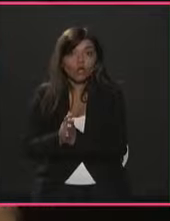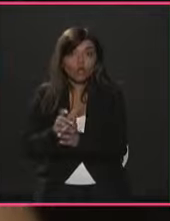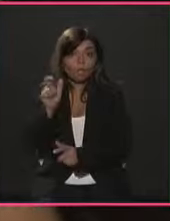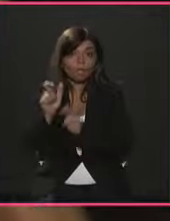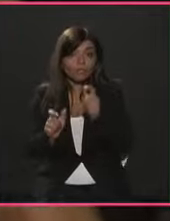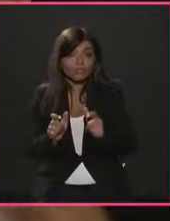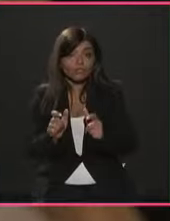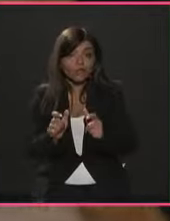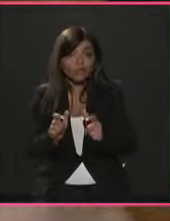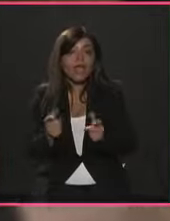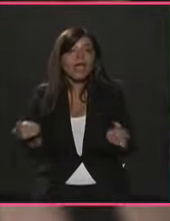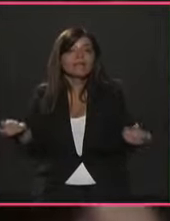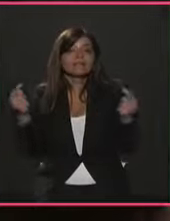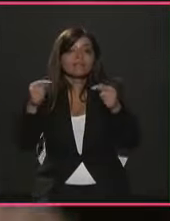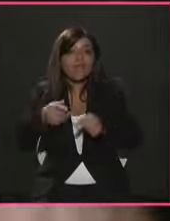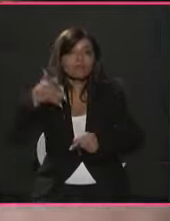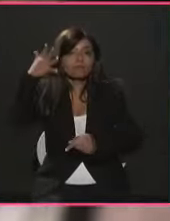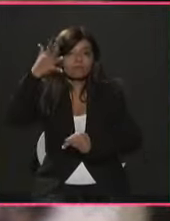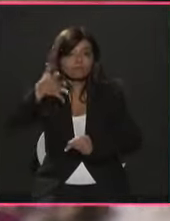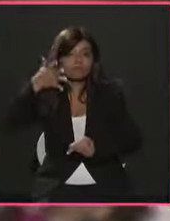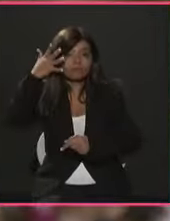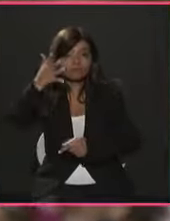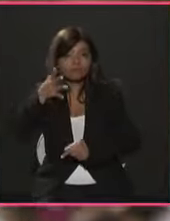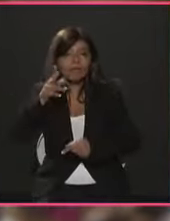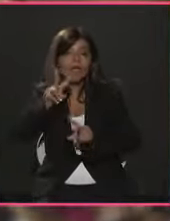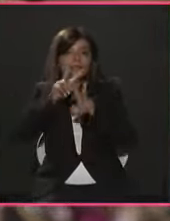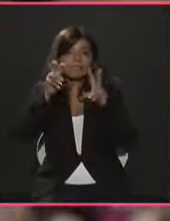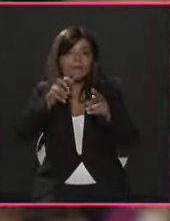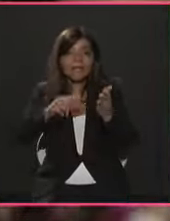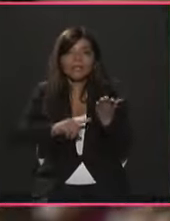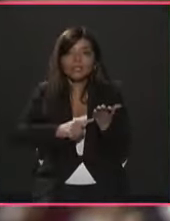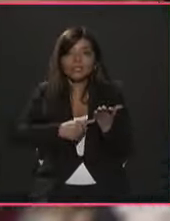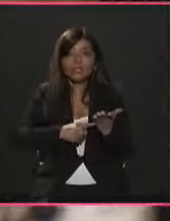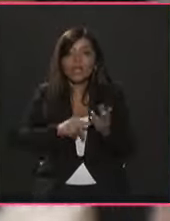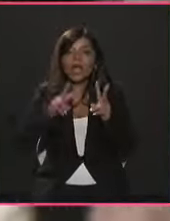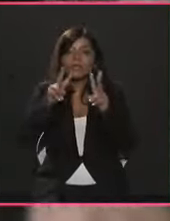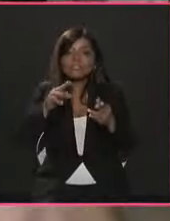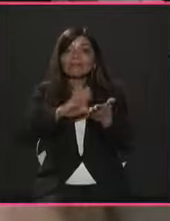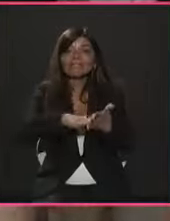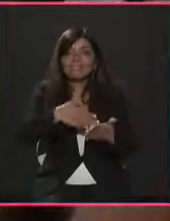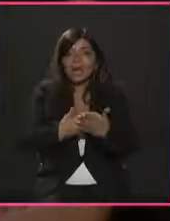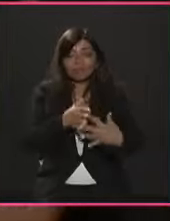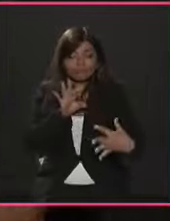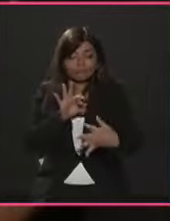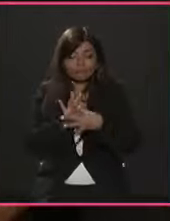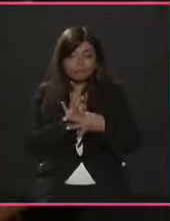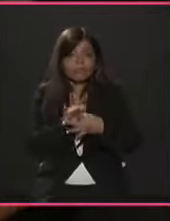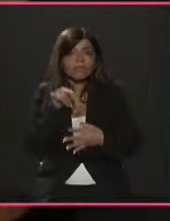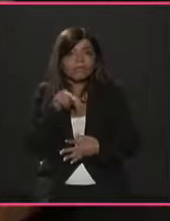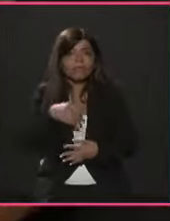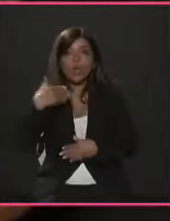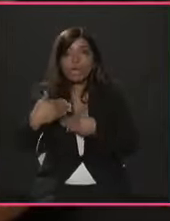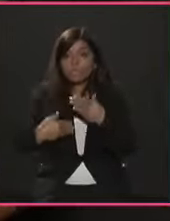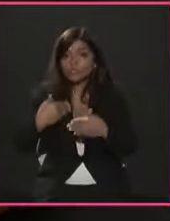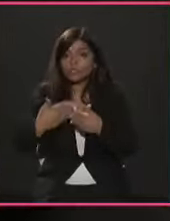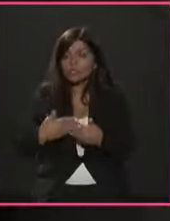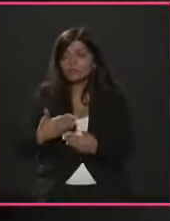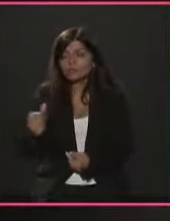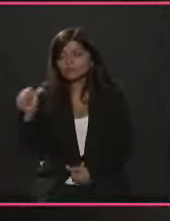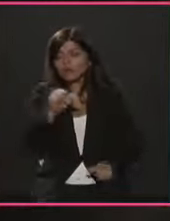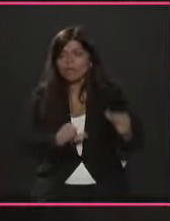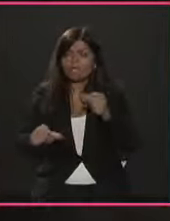no me equivoco que van a estar conectando toda la tecnología con la salud sumamente importante porque los avances científicos